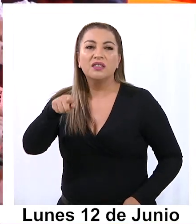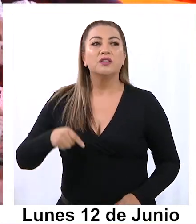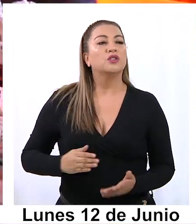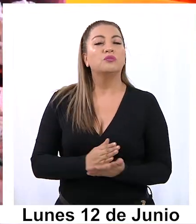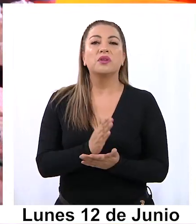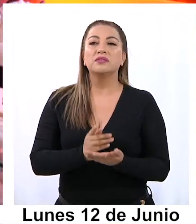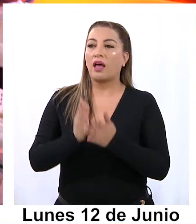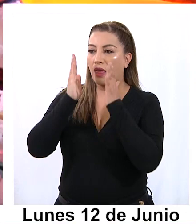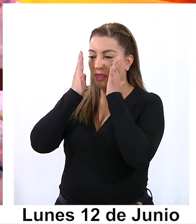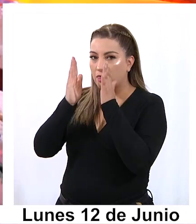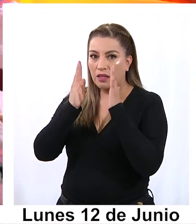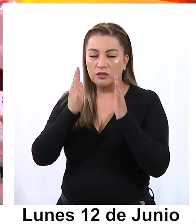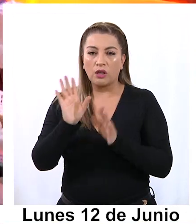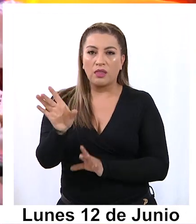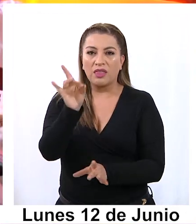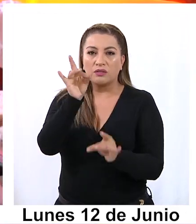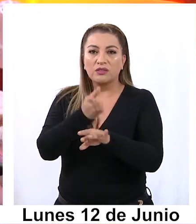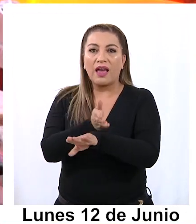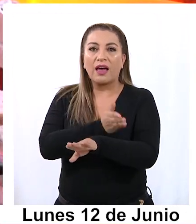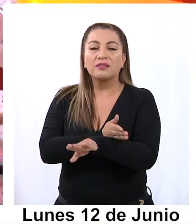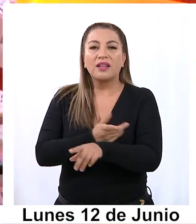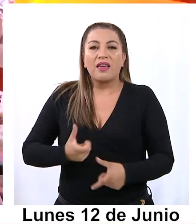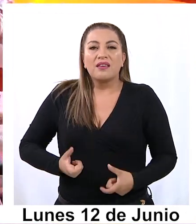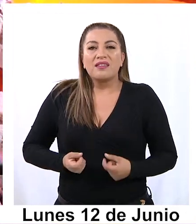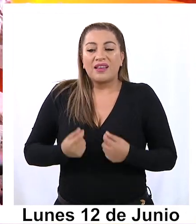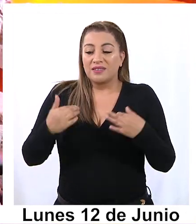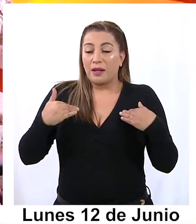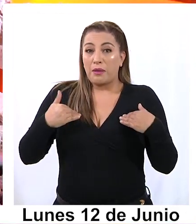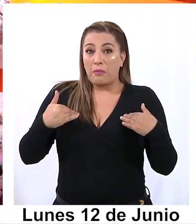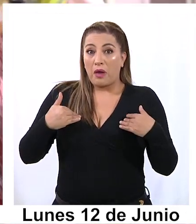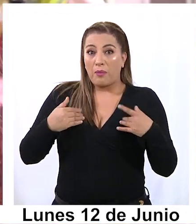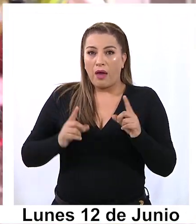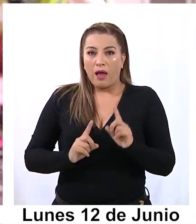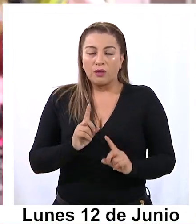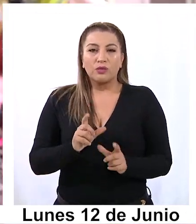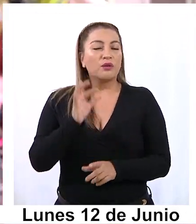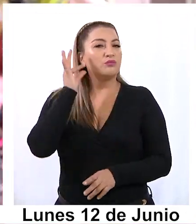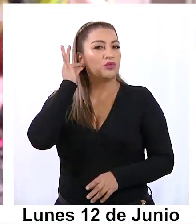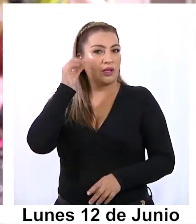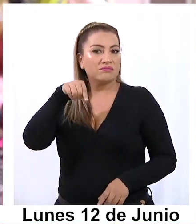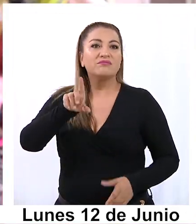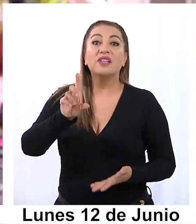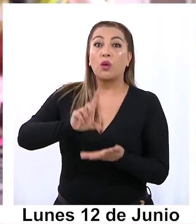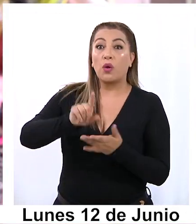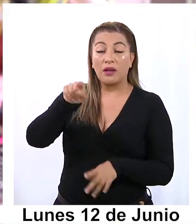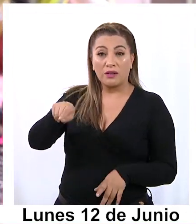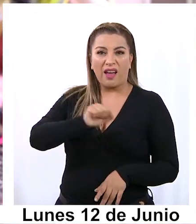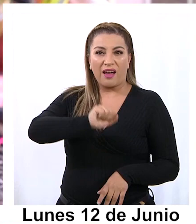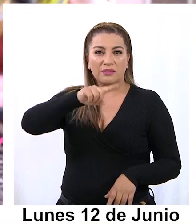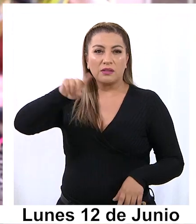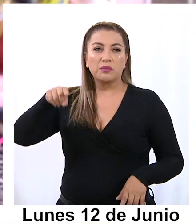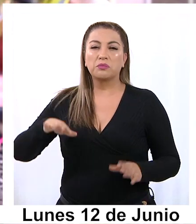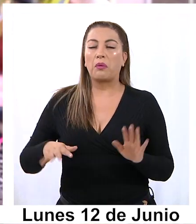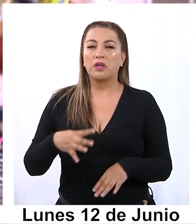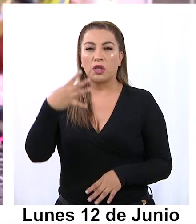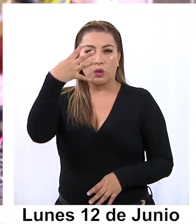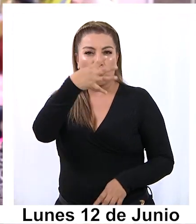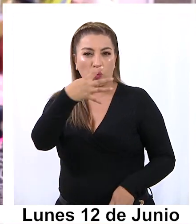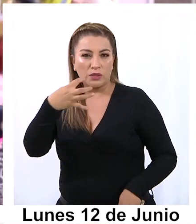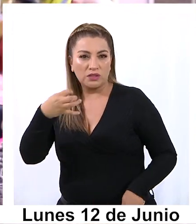atención para la detección precoz del cáncer de mamas para mujeres de la zona, que tuvo a más de